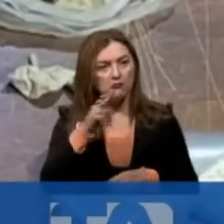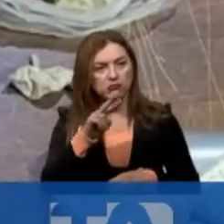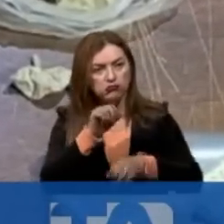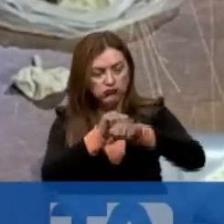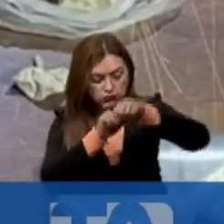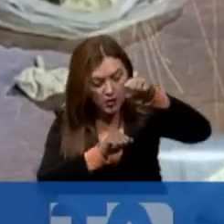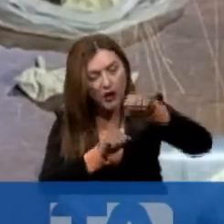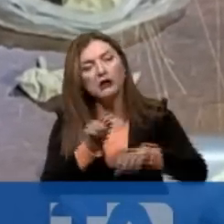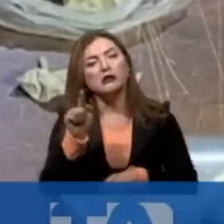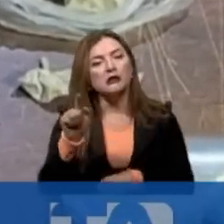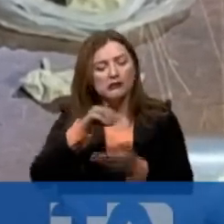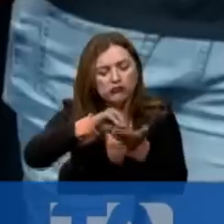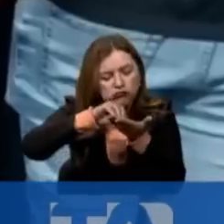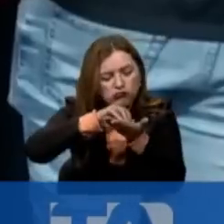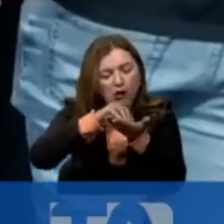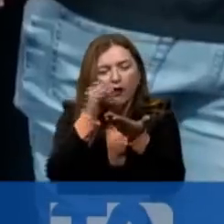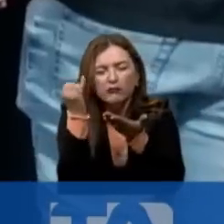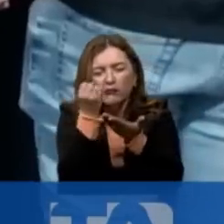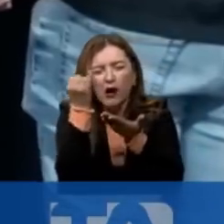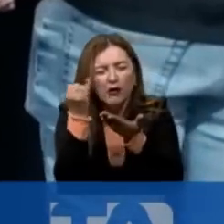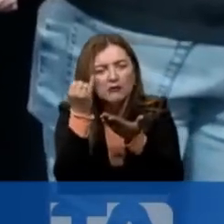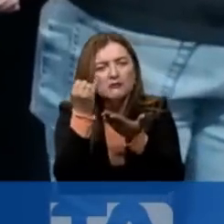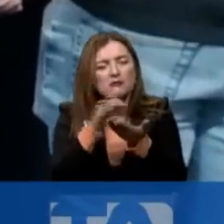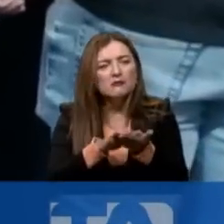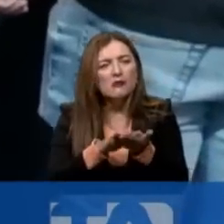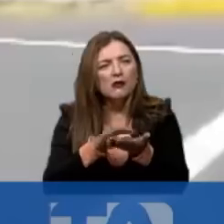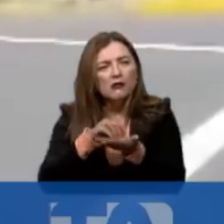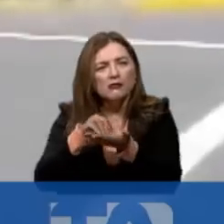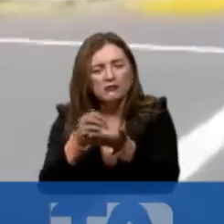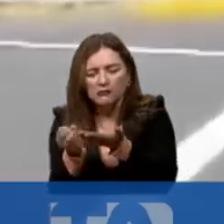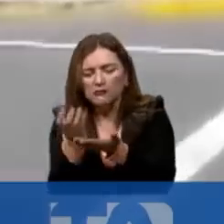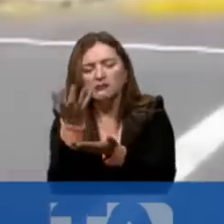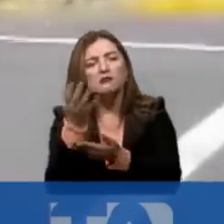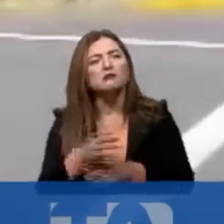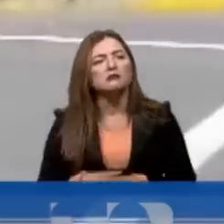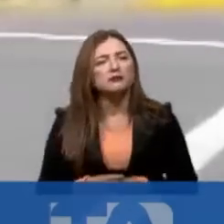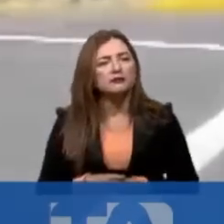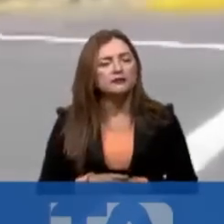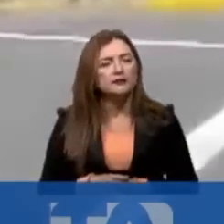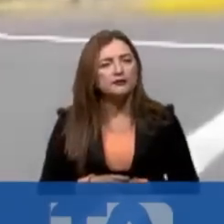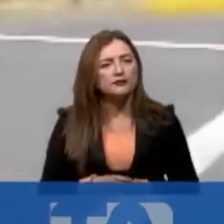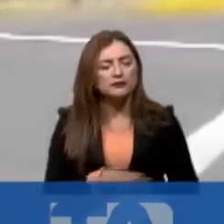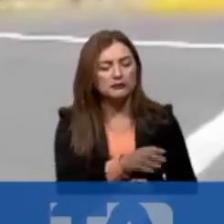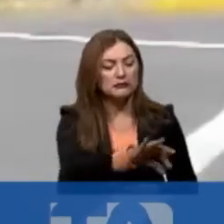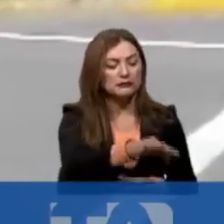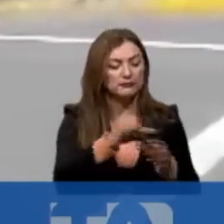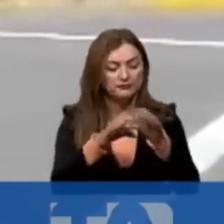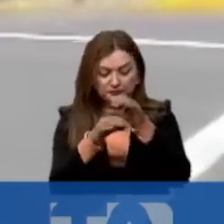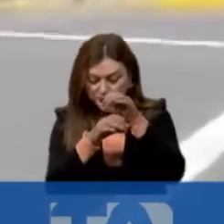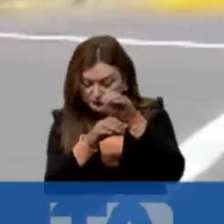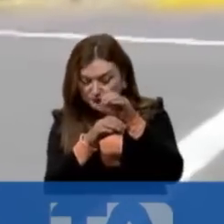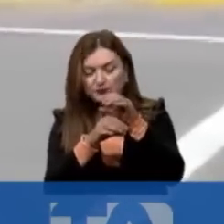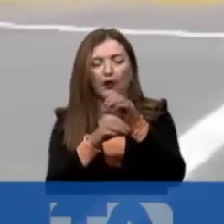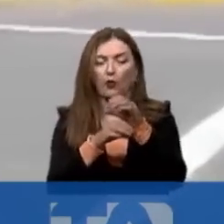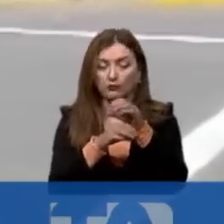sujetos una sustancia vegetal verdosa y una sustancia blanquecina, las mismas que luego de realizadas las pruebas de campo, se